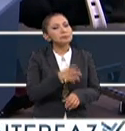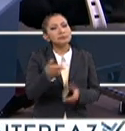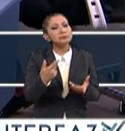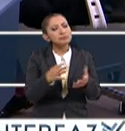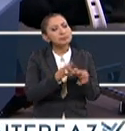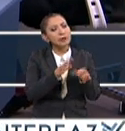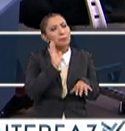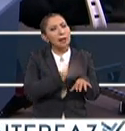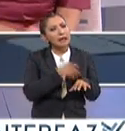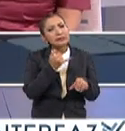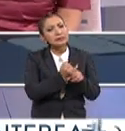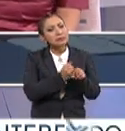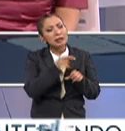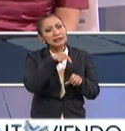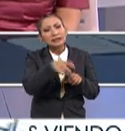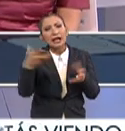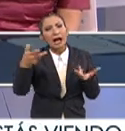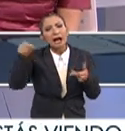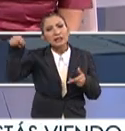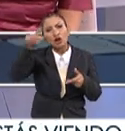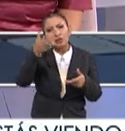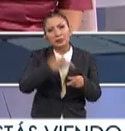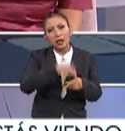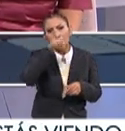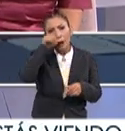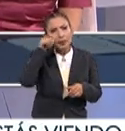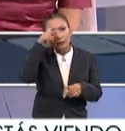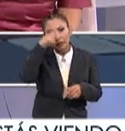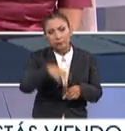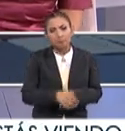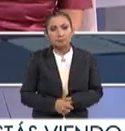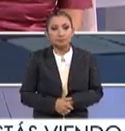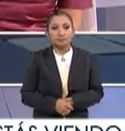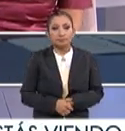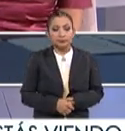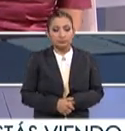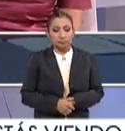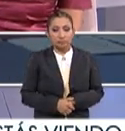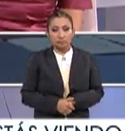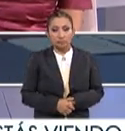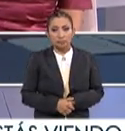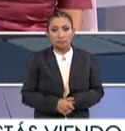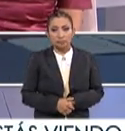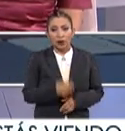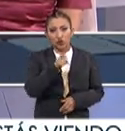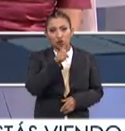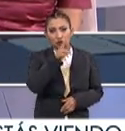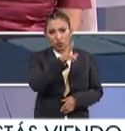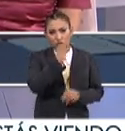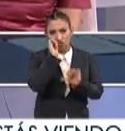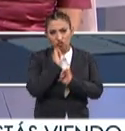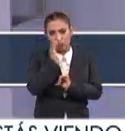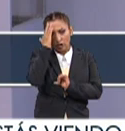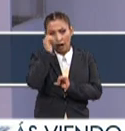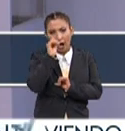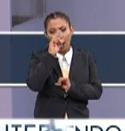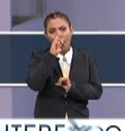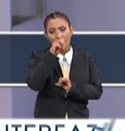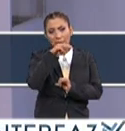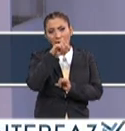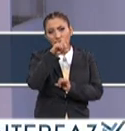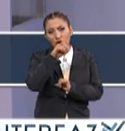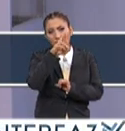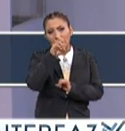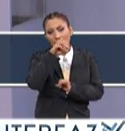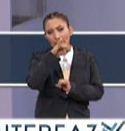poco más de la investigación que se hace en el Hospital Juárez de México. Sí, el doctor Armando Ramírez,